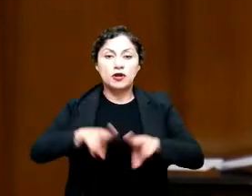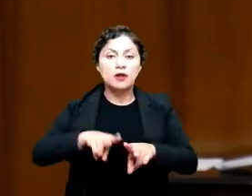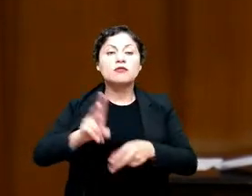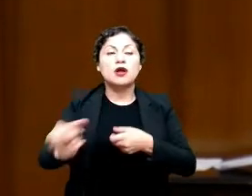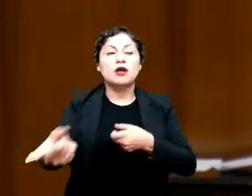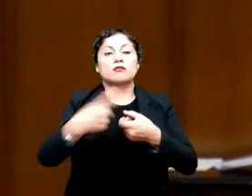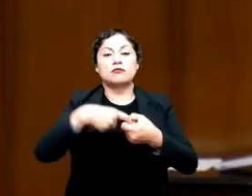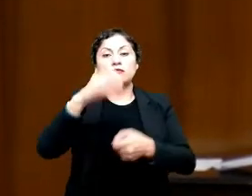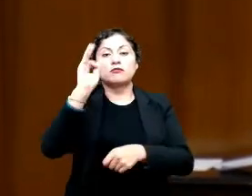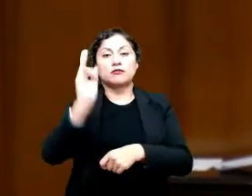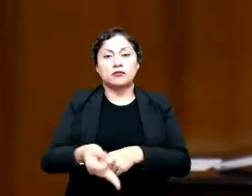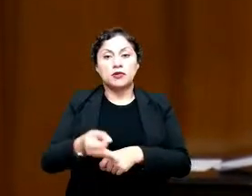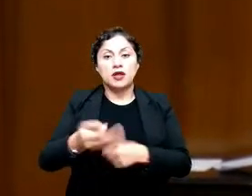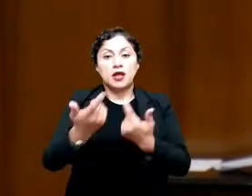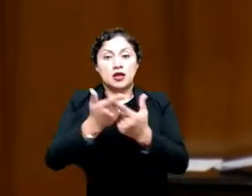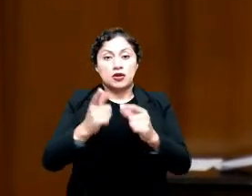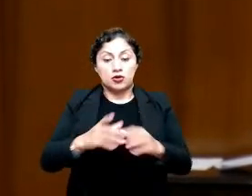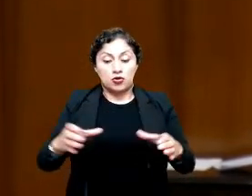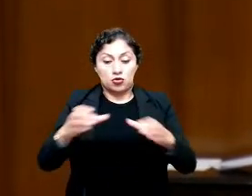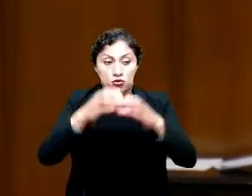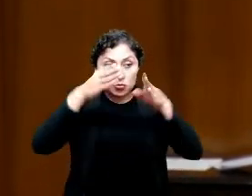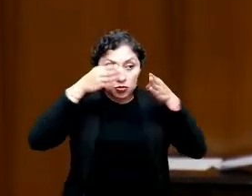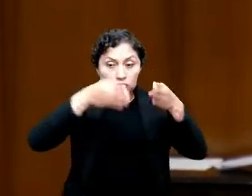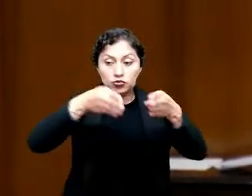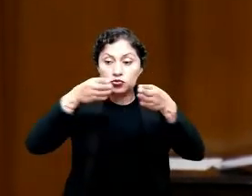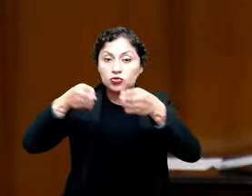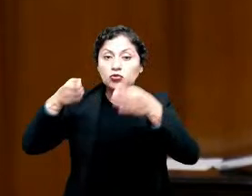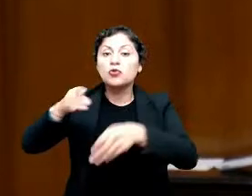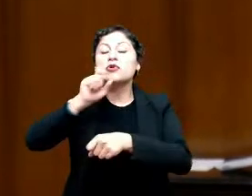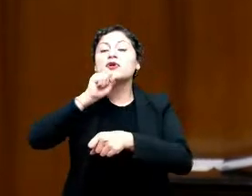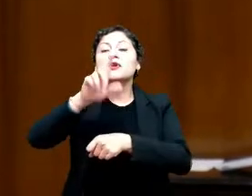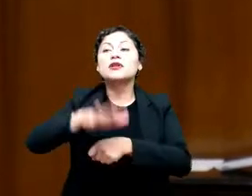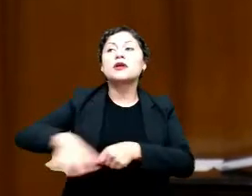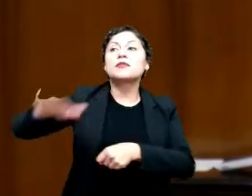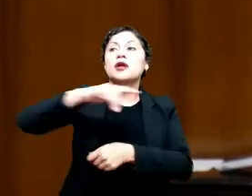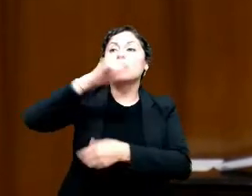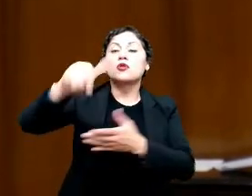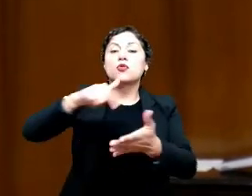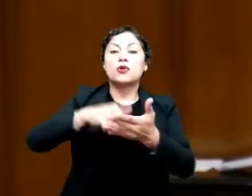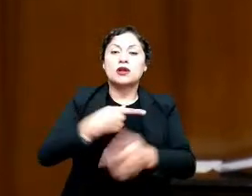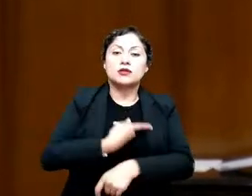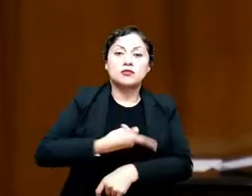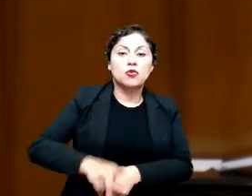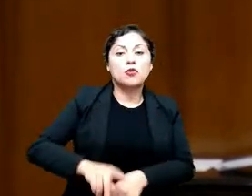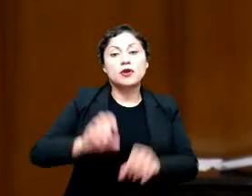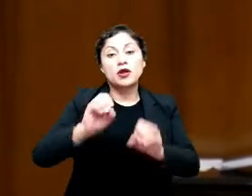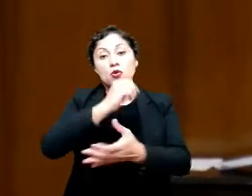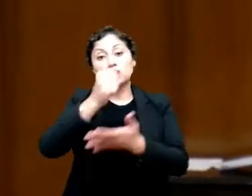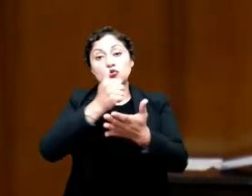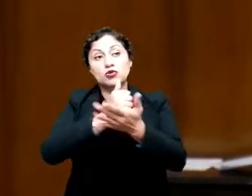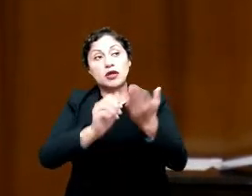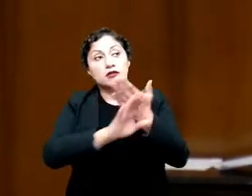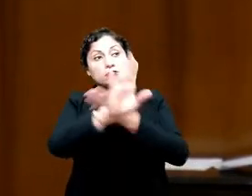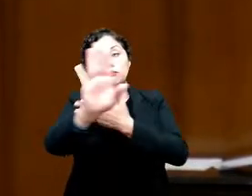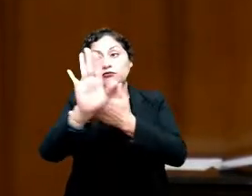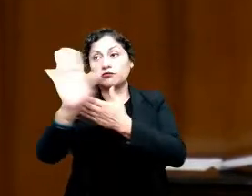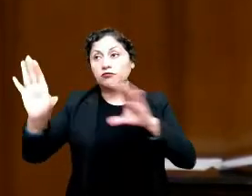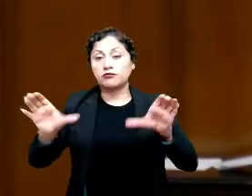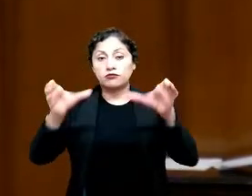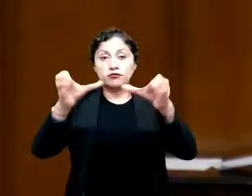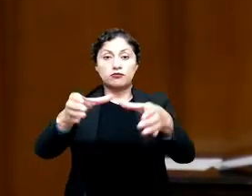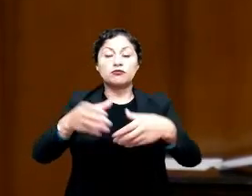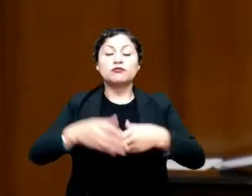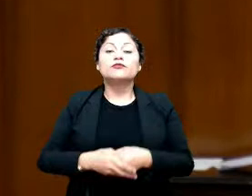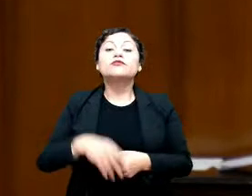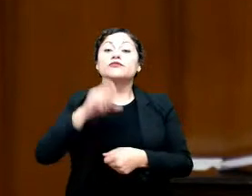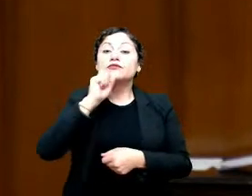Se focalizan en grupos específicos y en zonas de altos índices de pobreza y marginación. Se cuenta con un comité de admisión